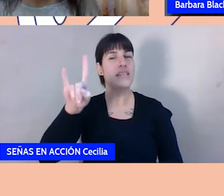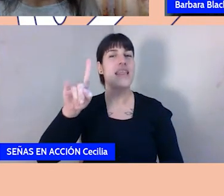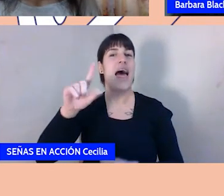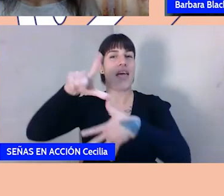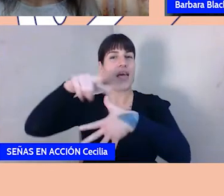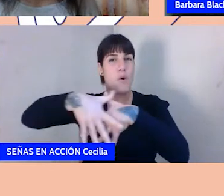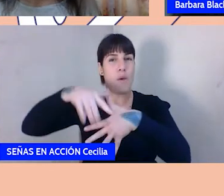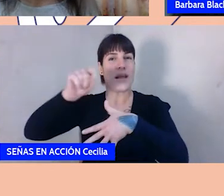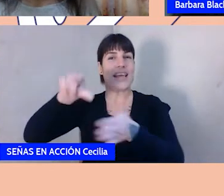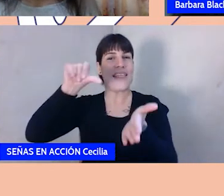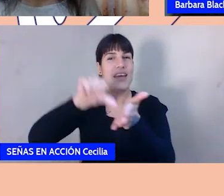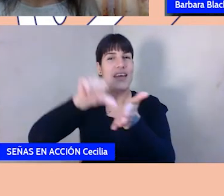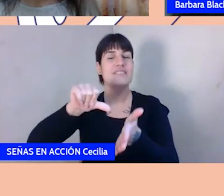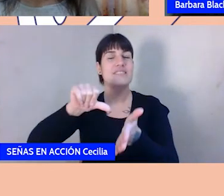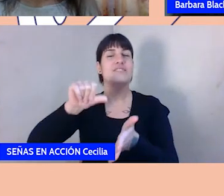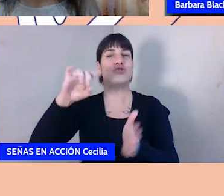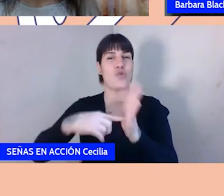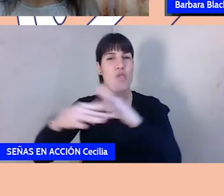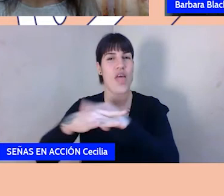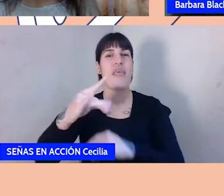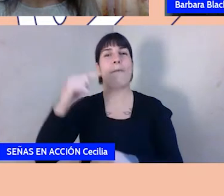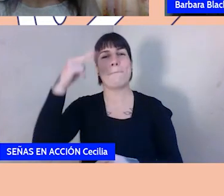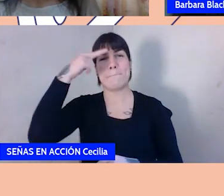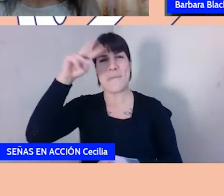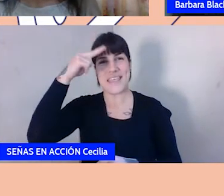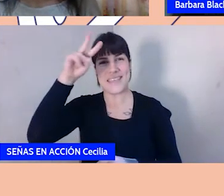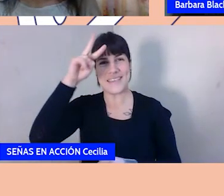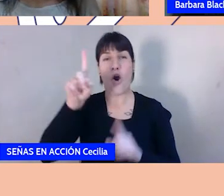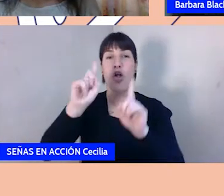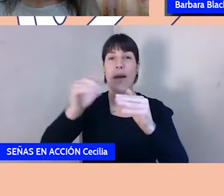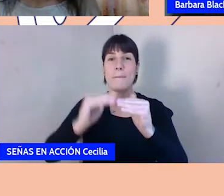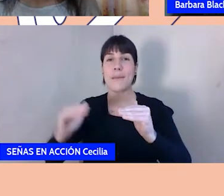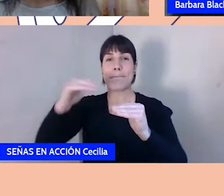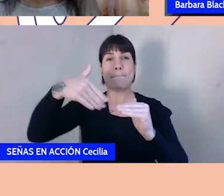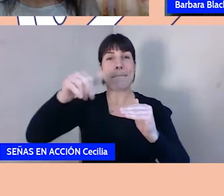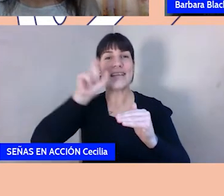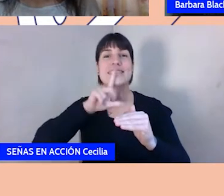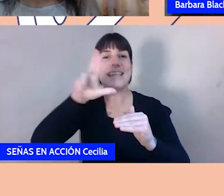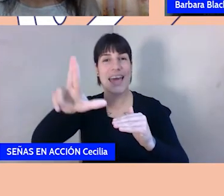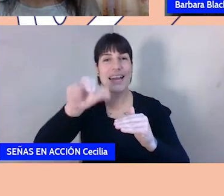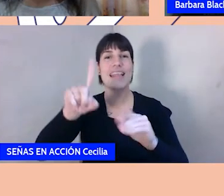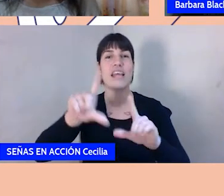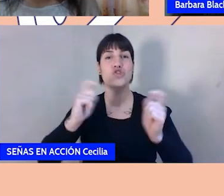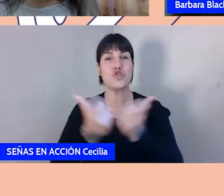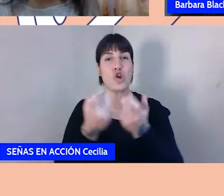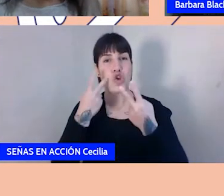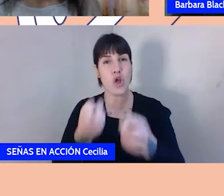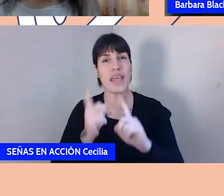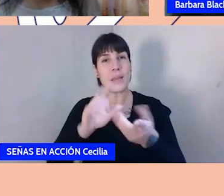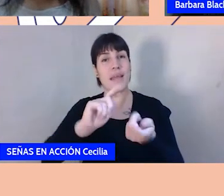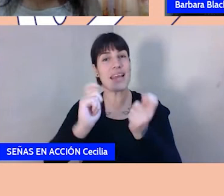México. Y tiene una maestría en sociología y cambio global por la Universidad de